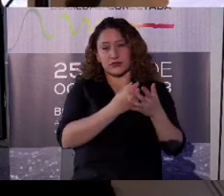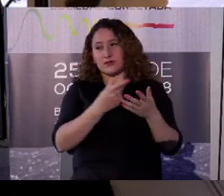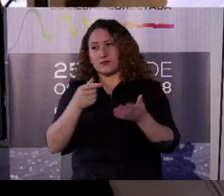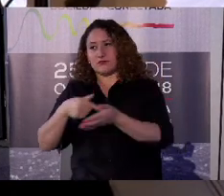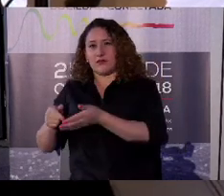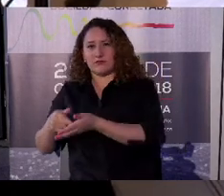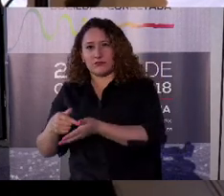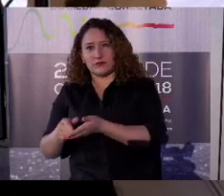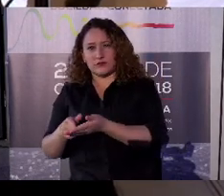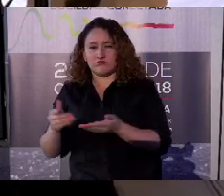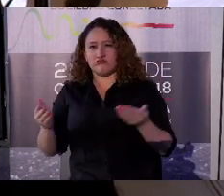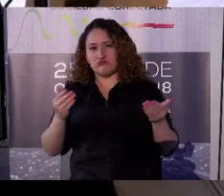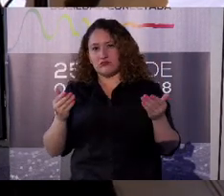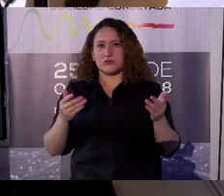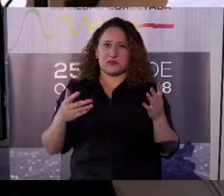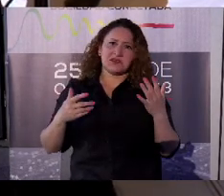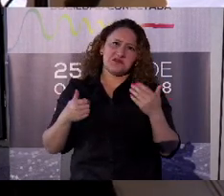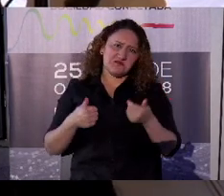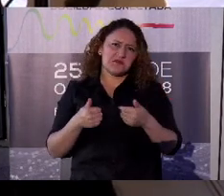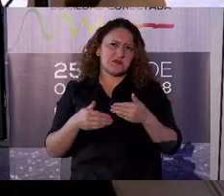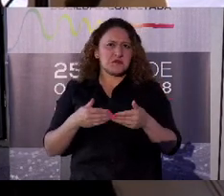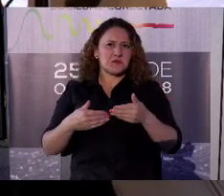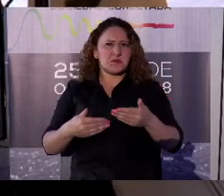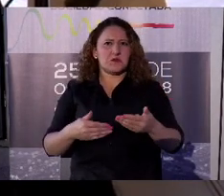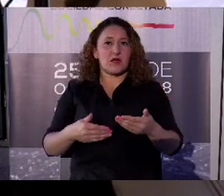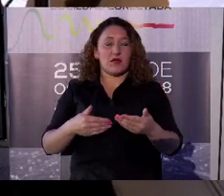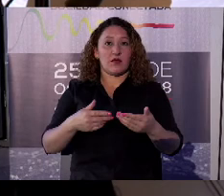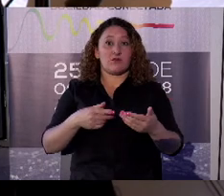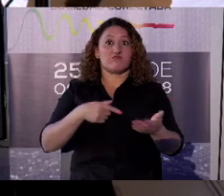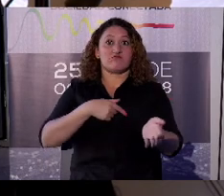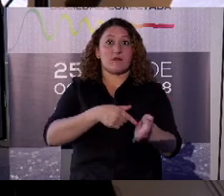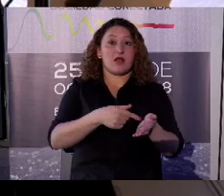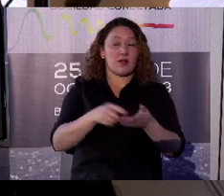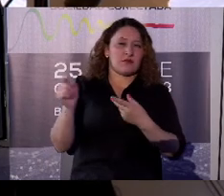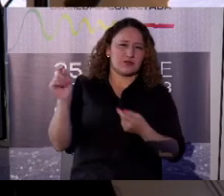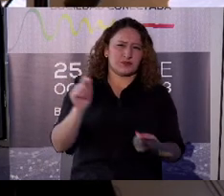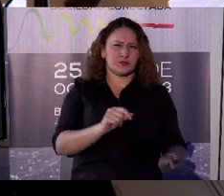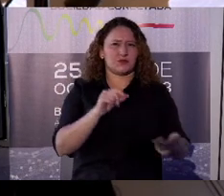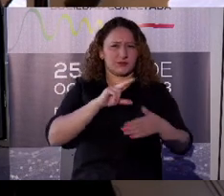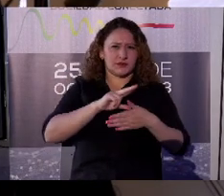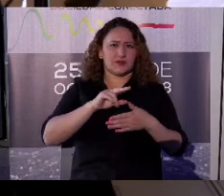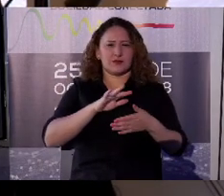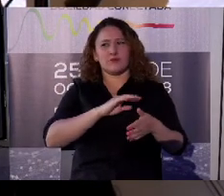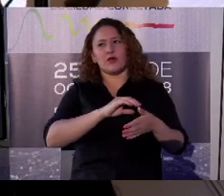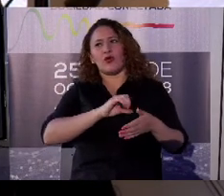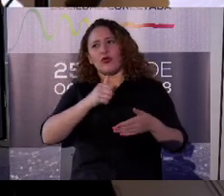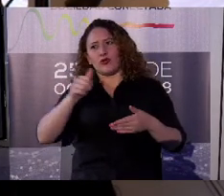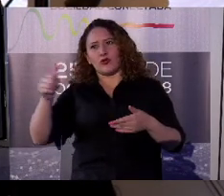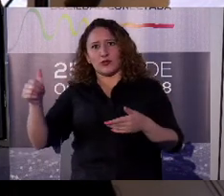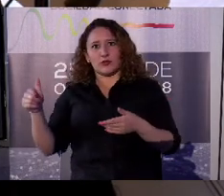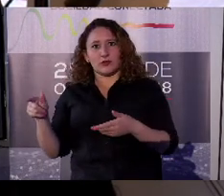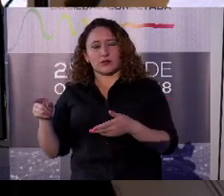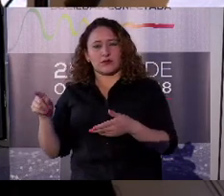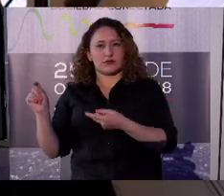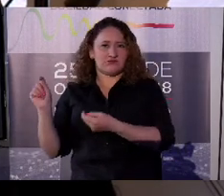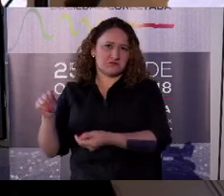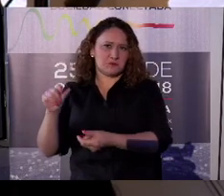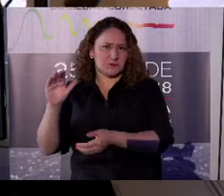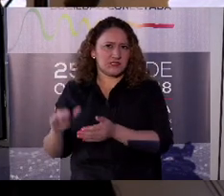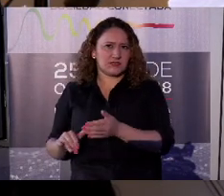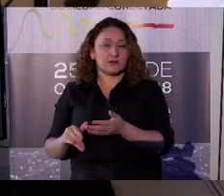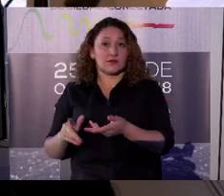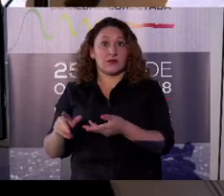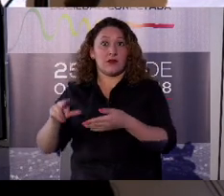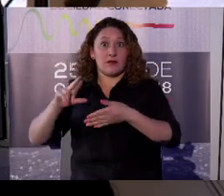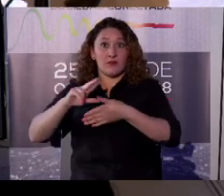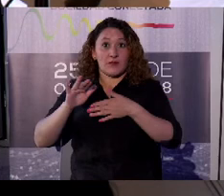América Latina invierte más en proporción a sus ingresos que otras industrias de América Latina. Y la industria de las telecomunicaciones de América